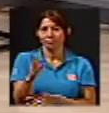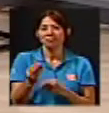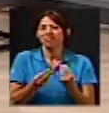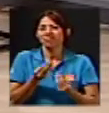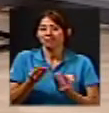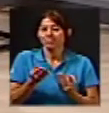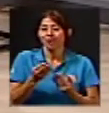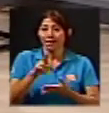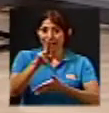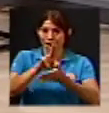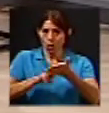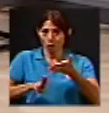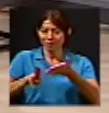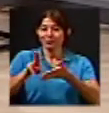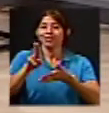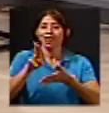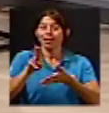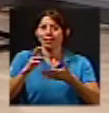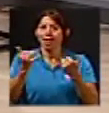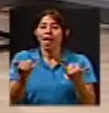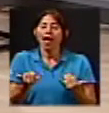universidad se somete a todo lo que es